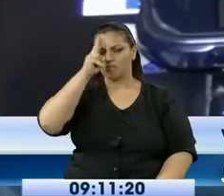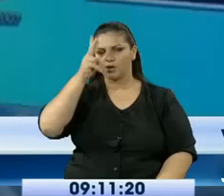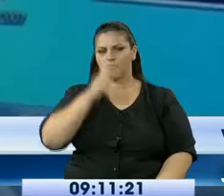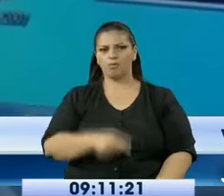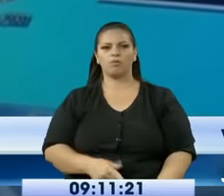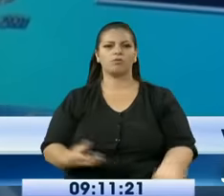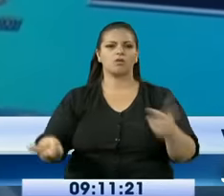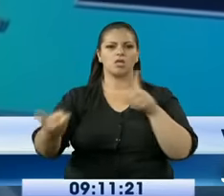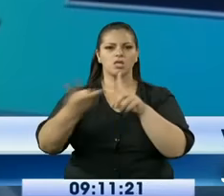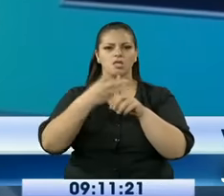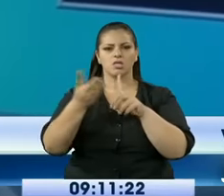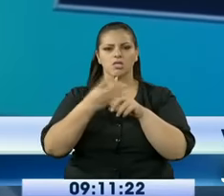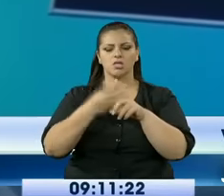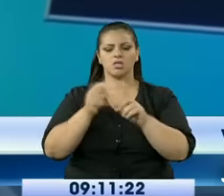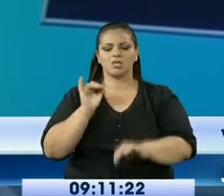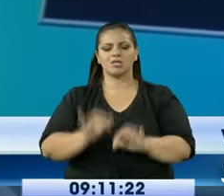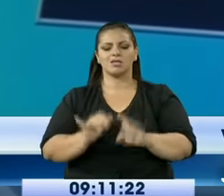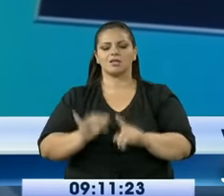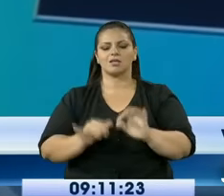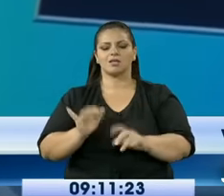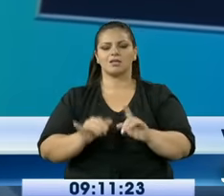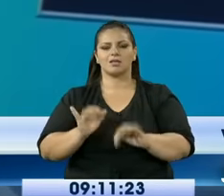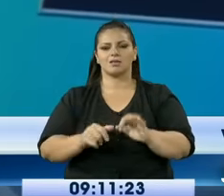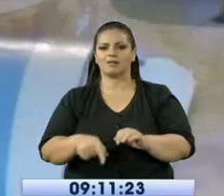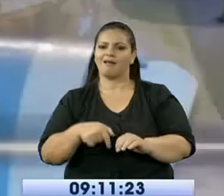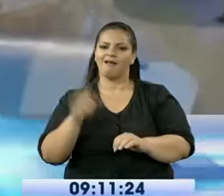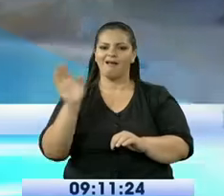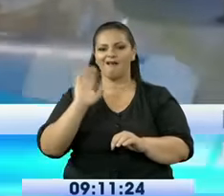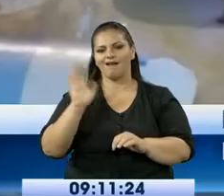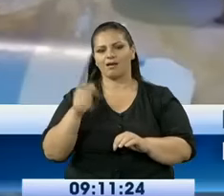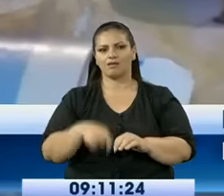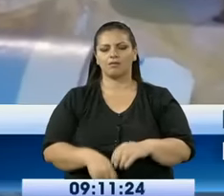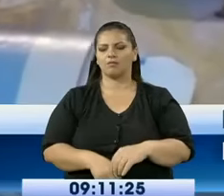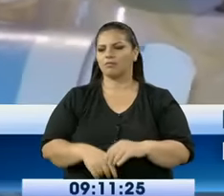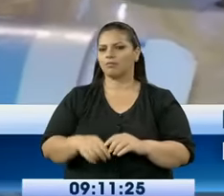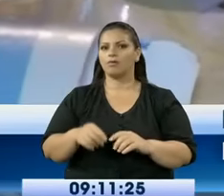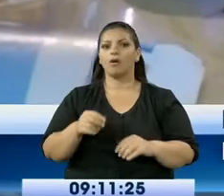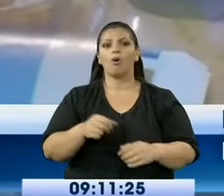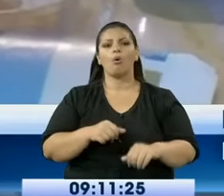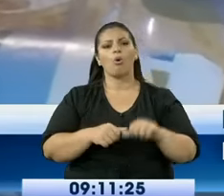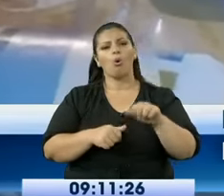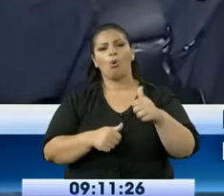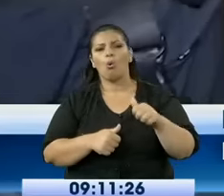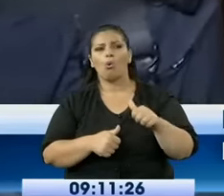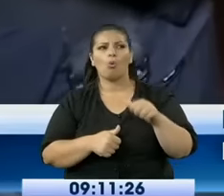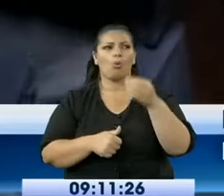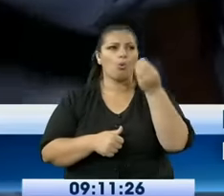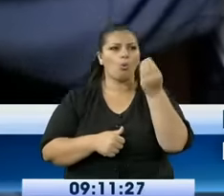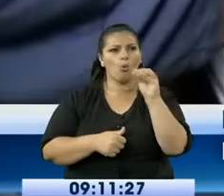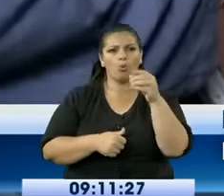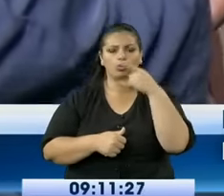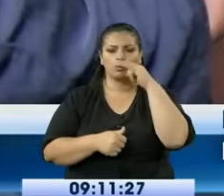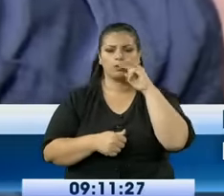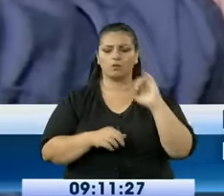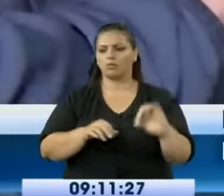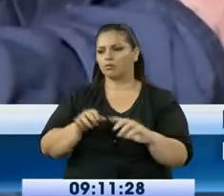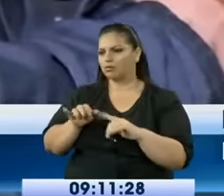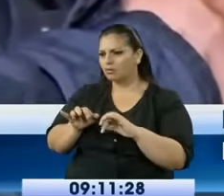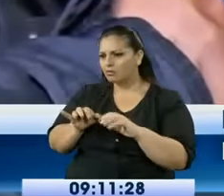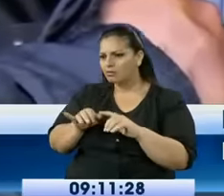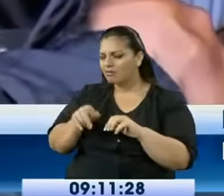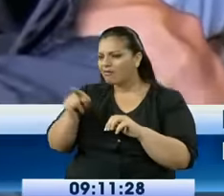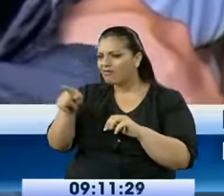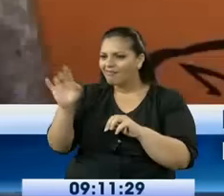adolescentes, y a través de chantajes, de engaños, de intimidaciones, logran obtener imágenes y videos